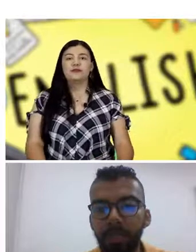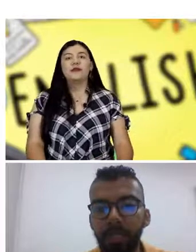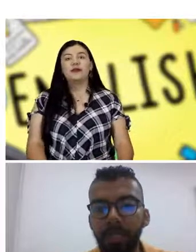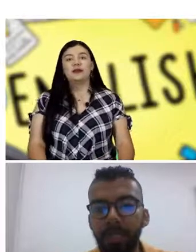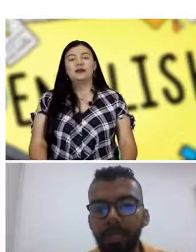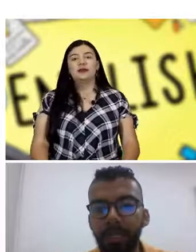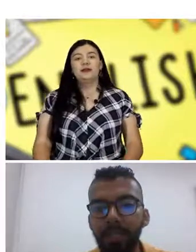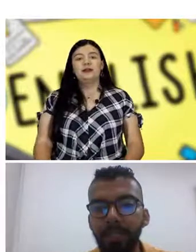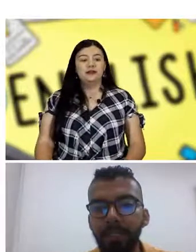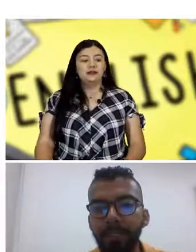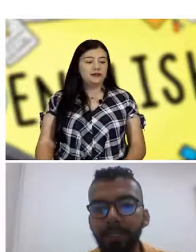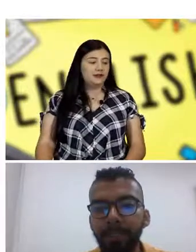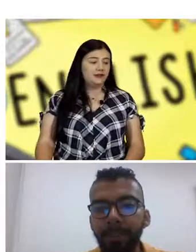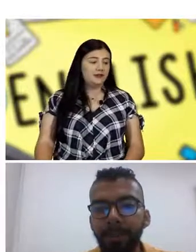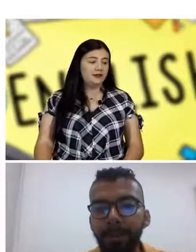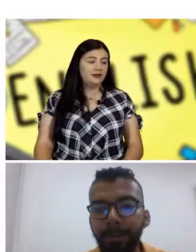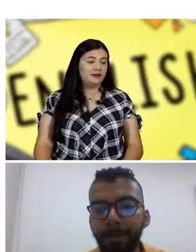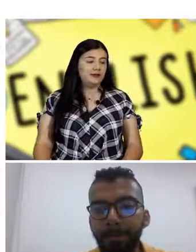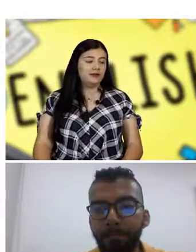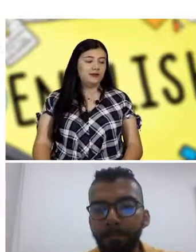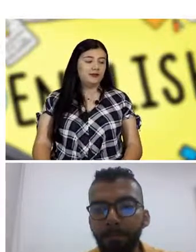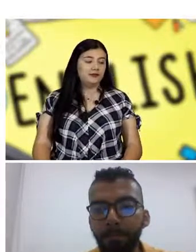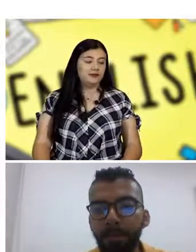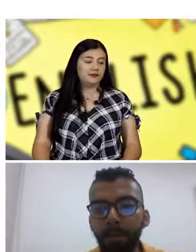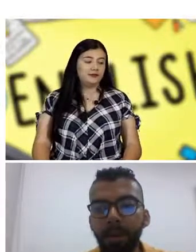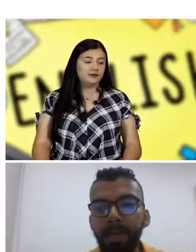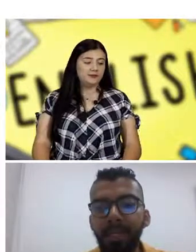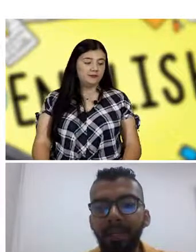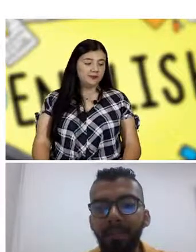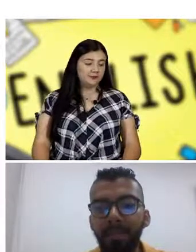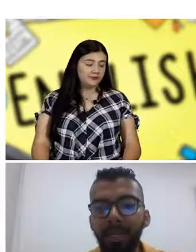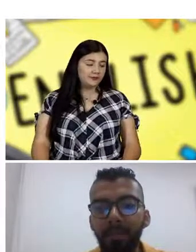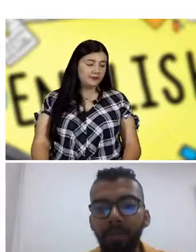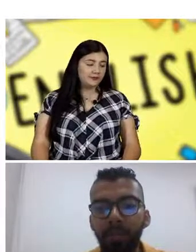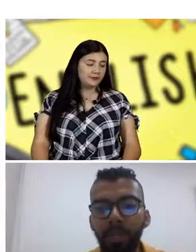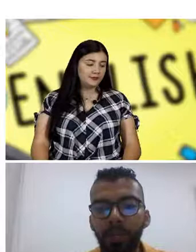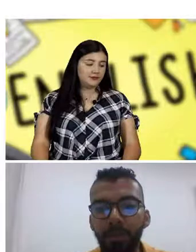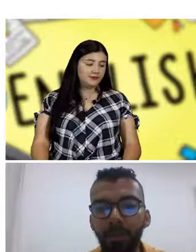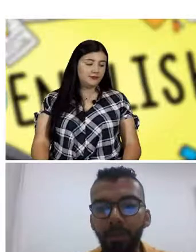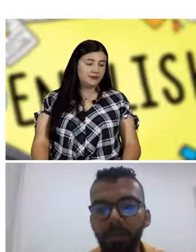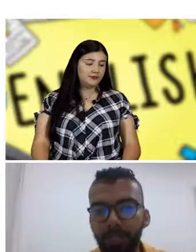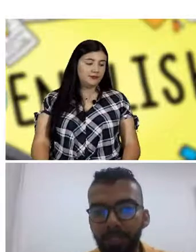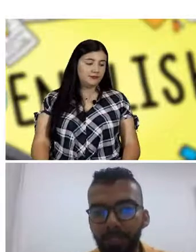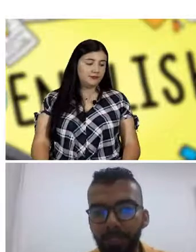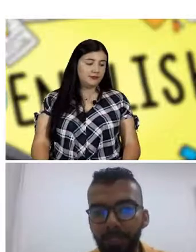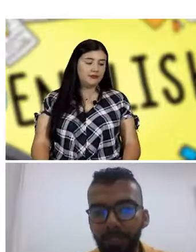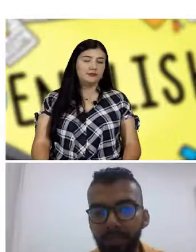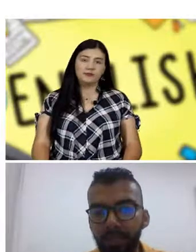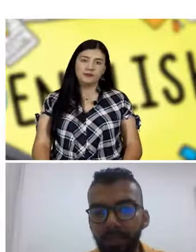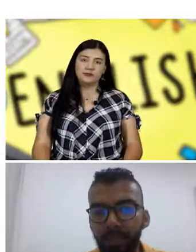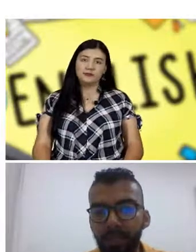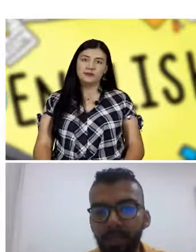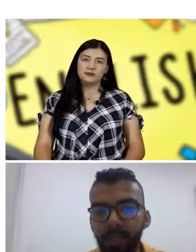visto, que les encanta la clase. Por acá también tenemos unas preguntas.